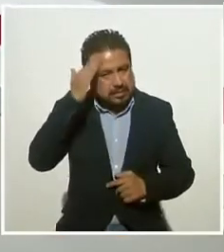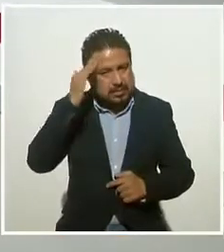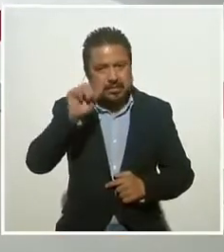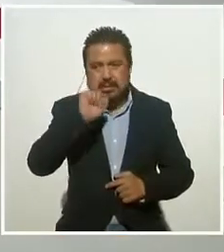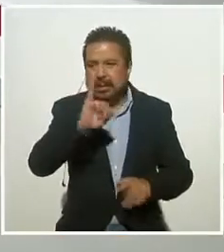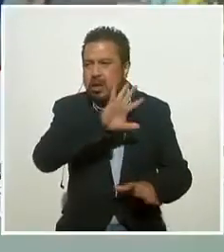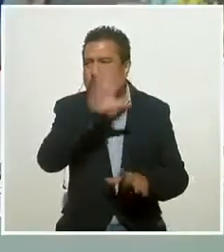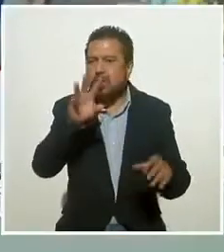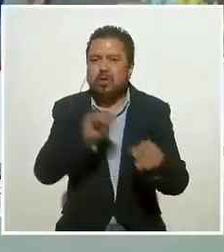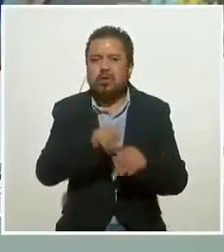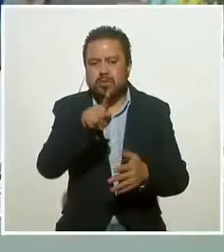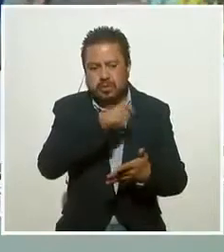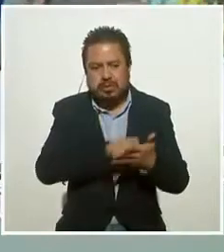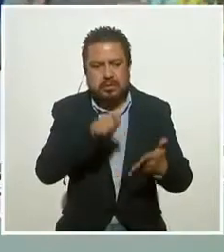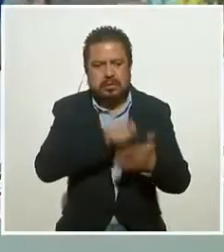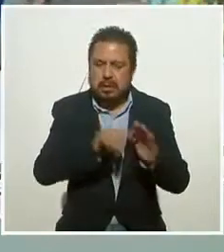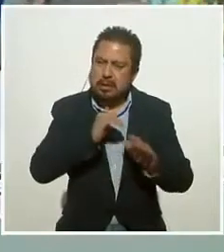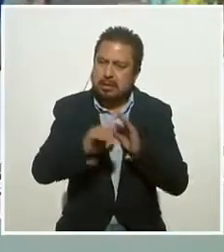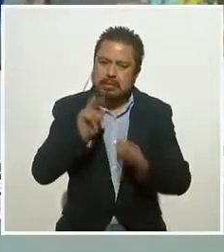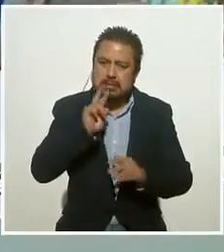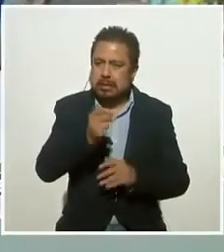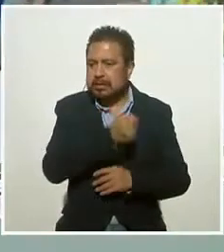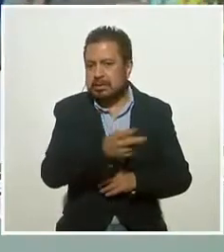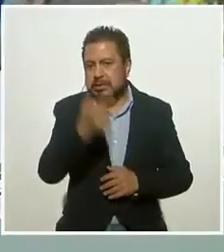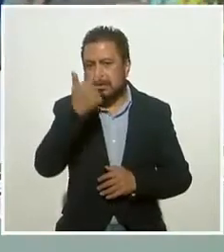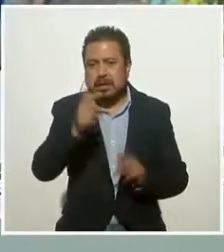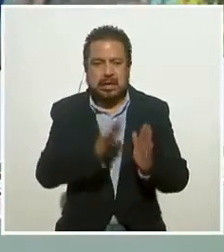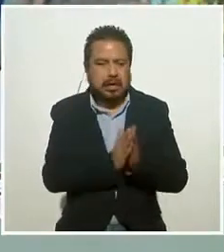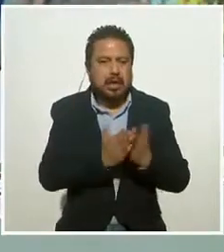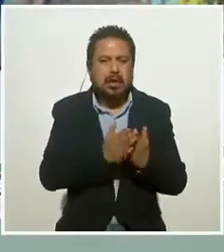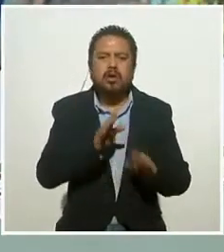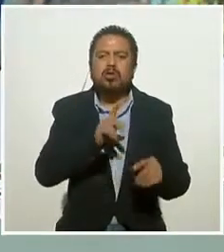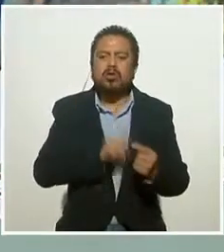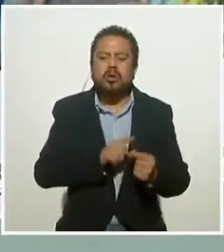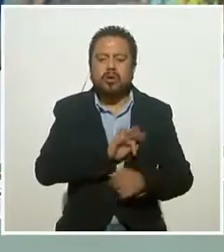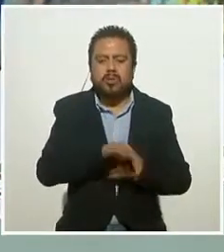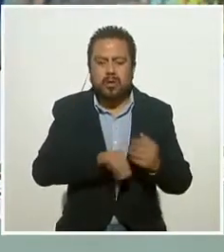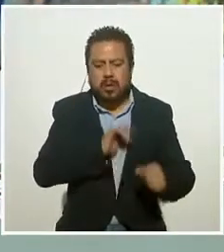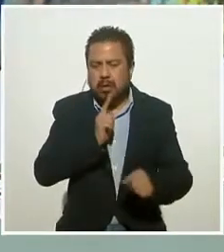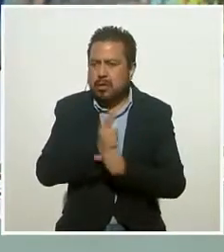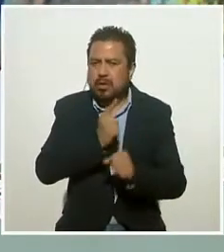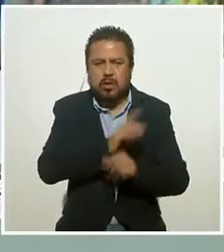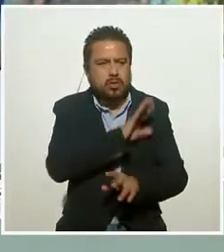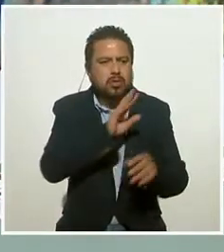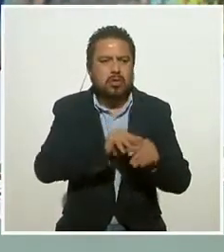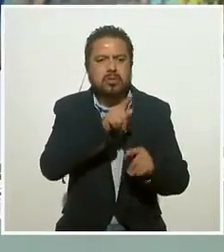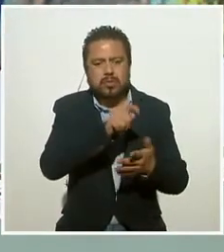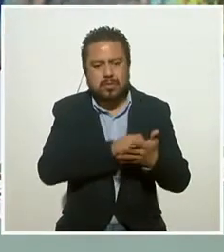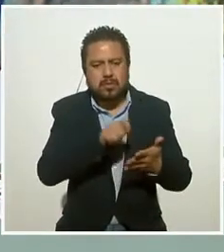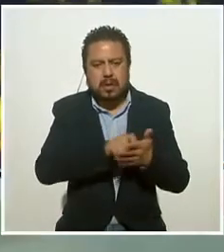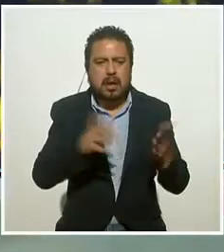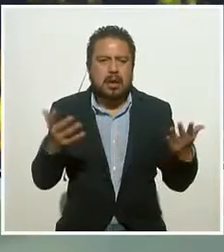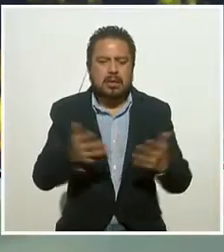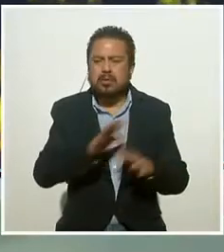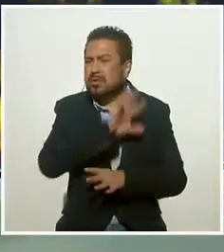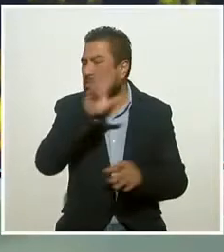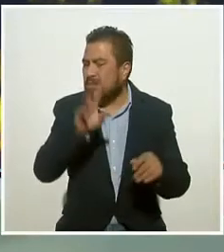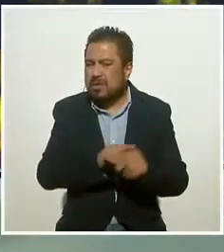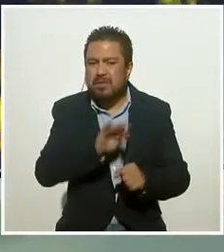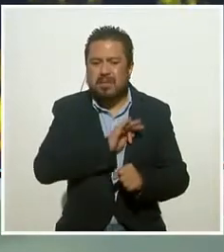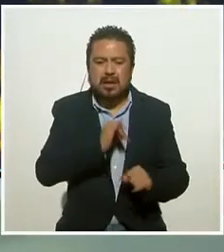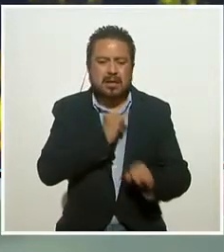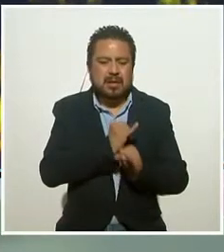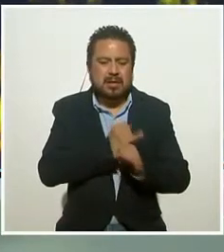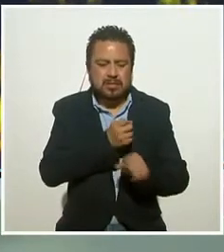todos los que tú has escrito, que ya aquí estoy viendo que son 7 libros. ¿Dónde podemos encontrar todo lo que has escrito? Todo lo pueden encontrar en la página